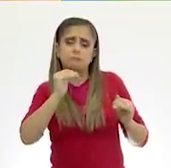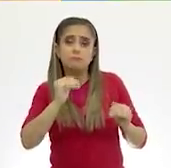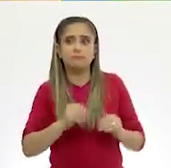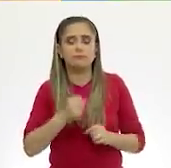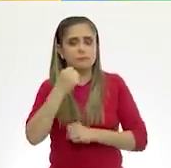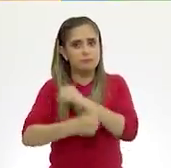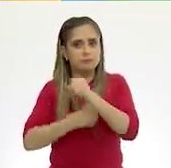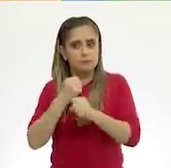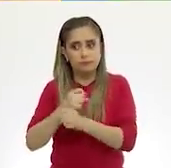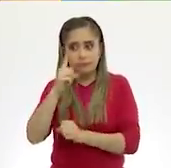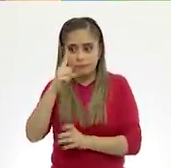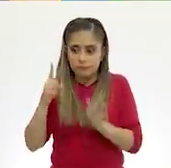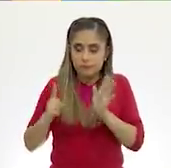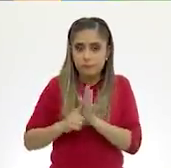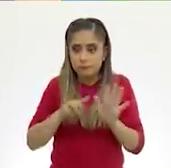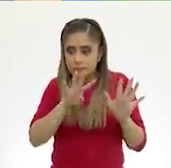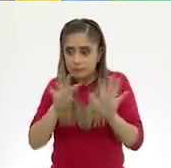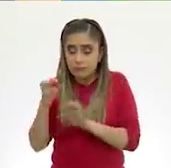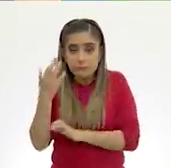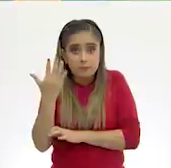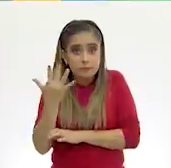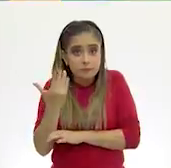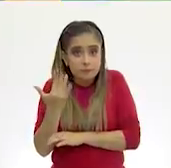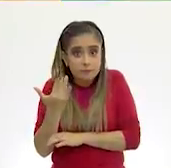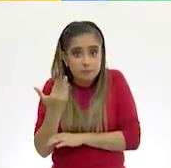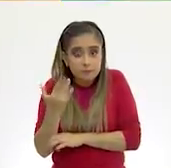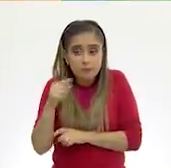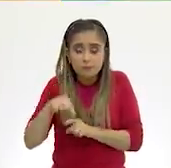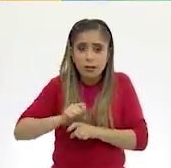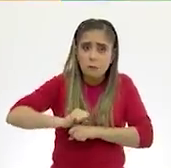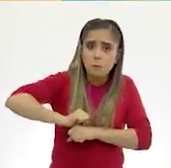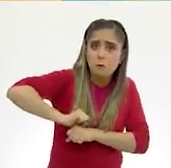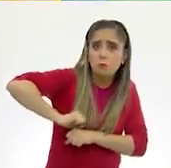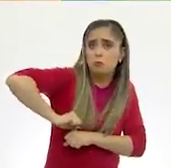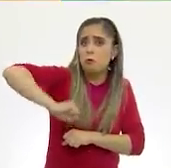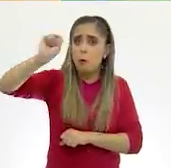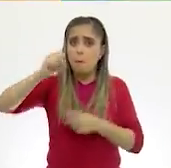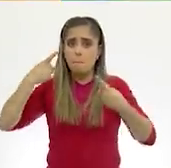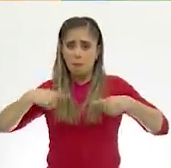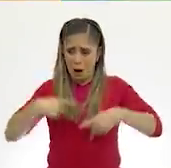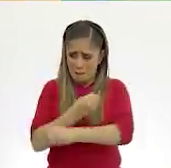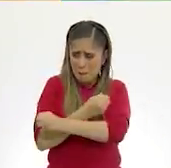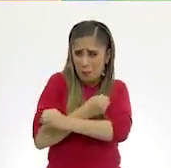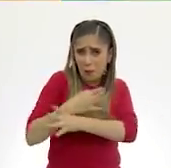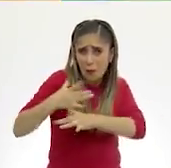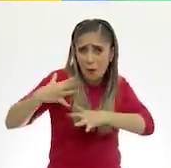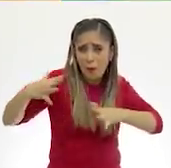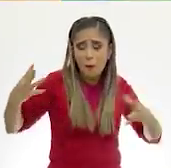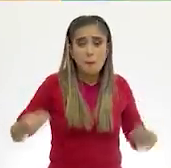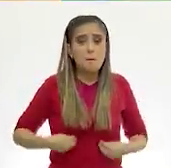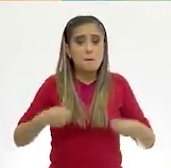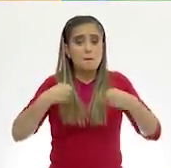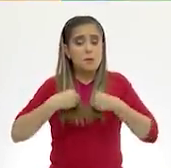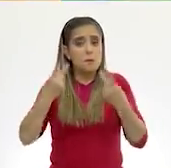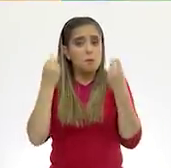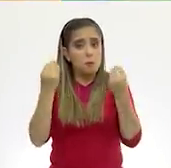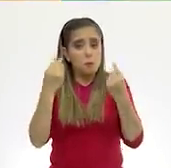partir del año de 1950, el crecimiento de la población fue exponencial.